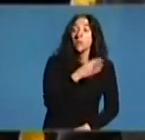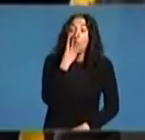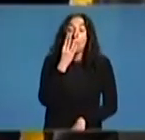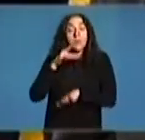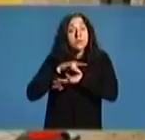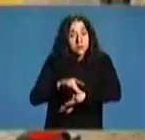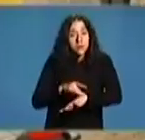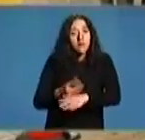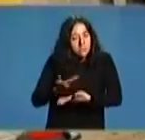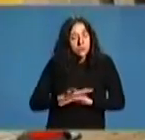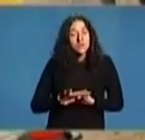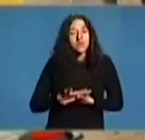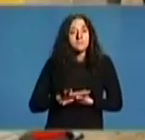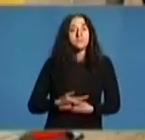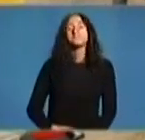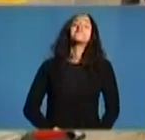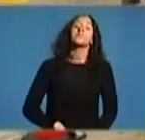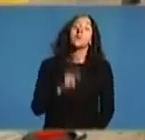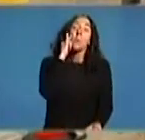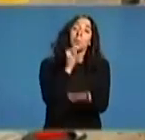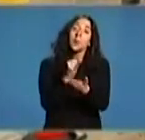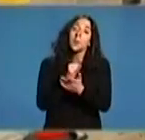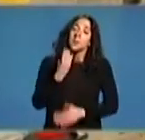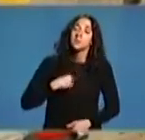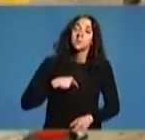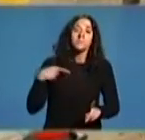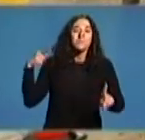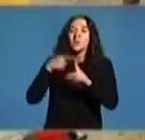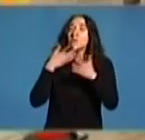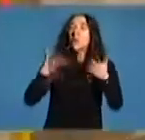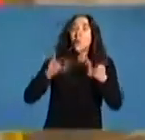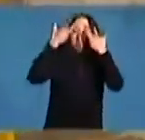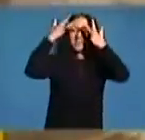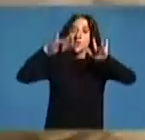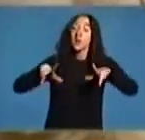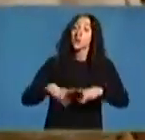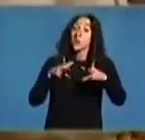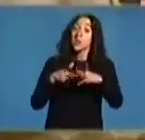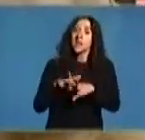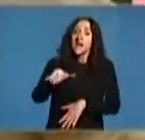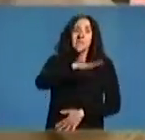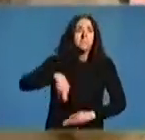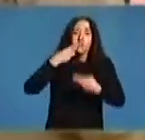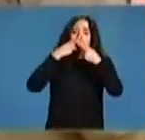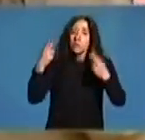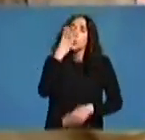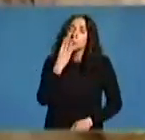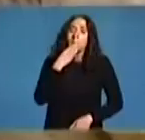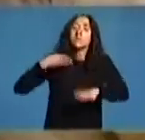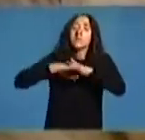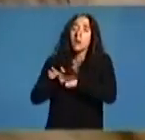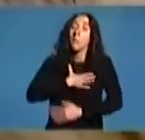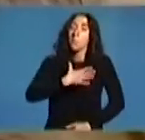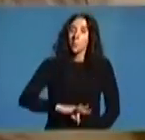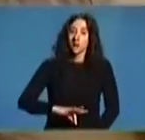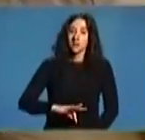poden axudar. Estas exhibicións tamén teñen por objetivo concienciar a sociedade de que estes cans teñen dereito a entrar en calquera local ou espazo públicos